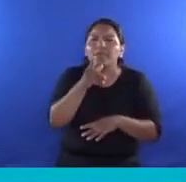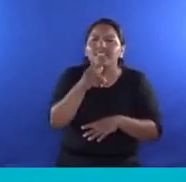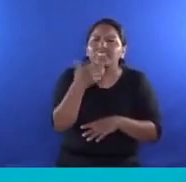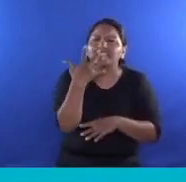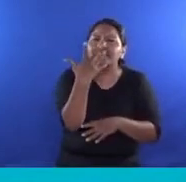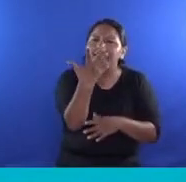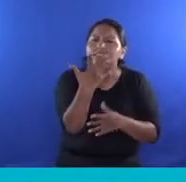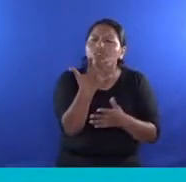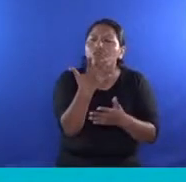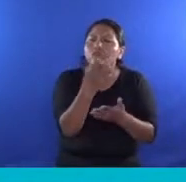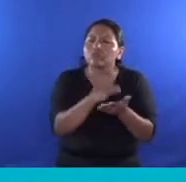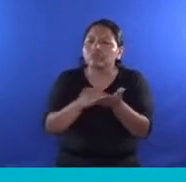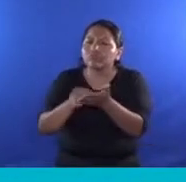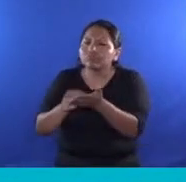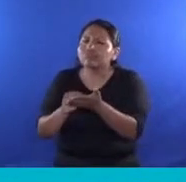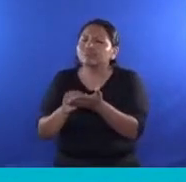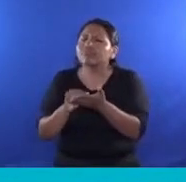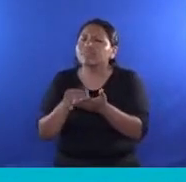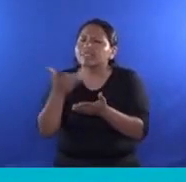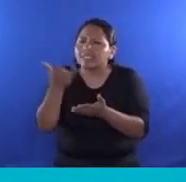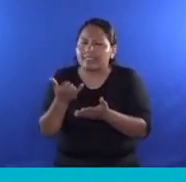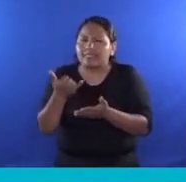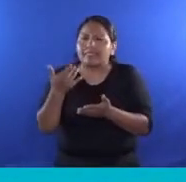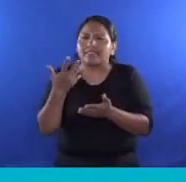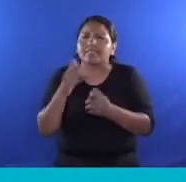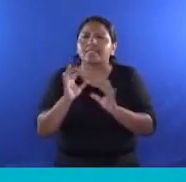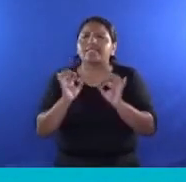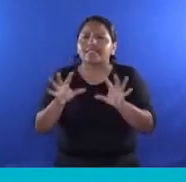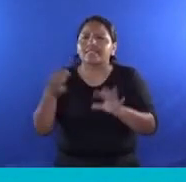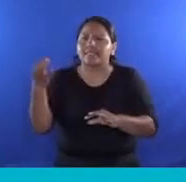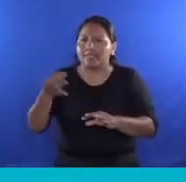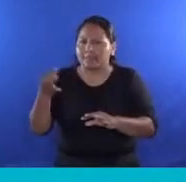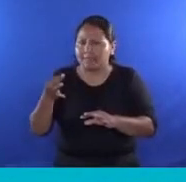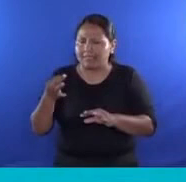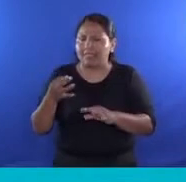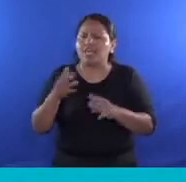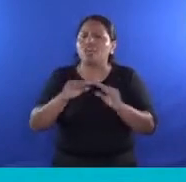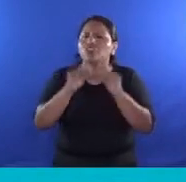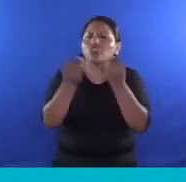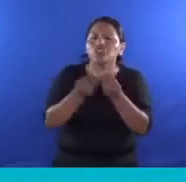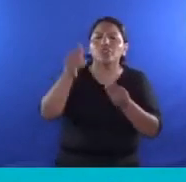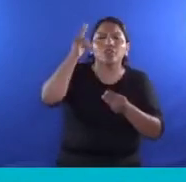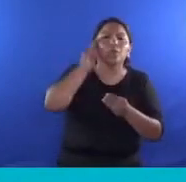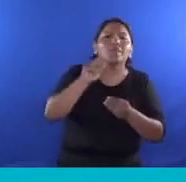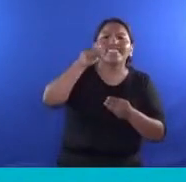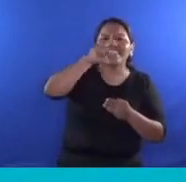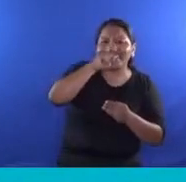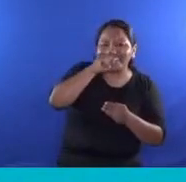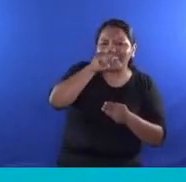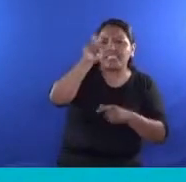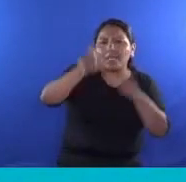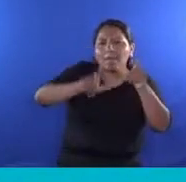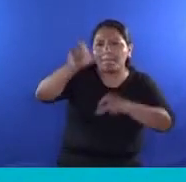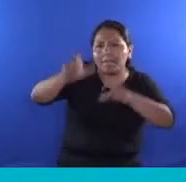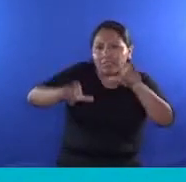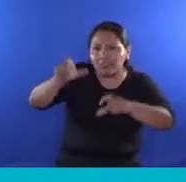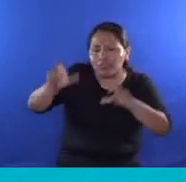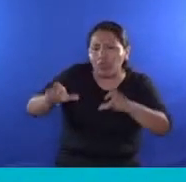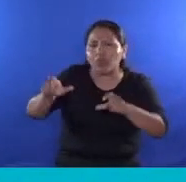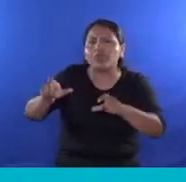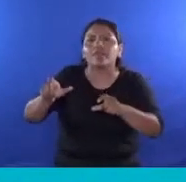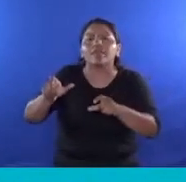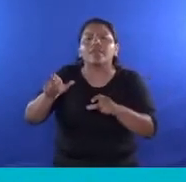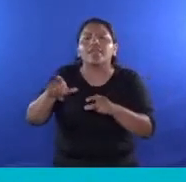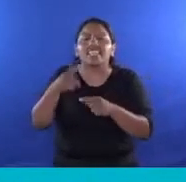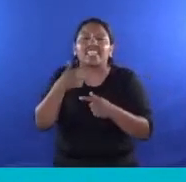en el uso de licencia extraordinaria. Entonces, tendríamos 97 personas que podrían estar en un régimen, sí, de